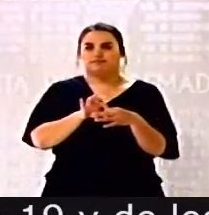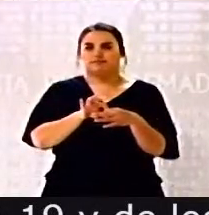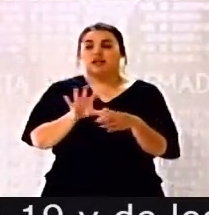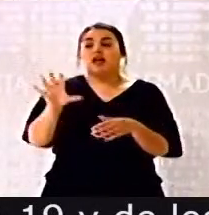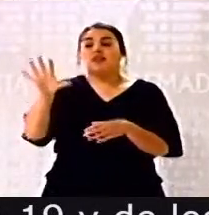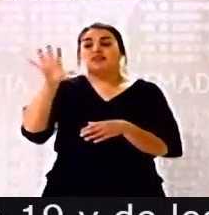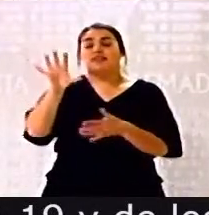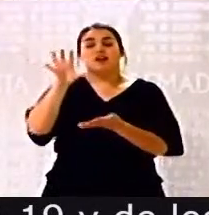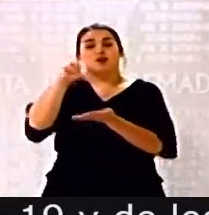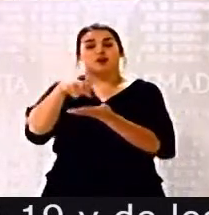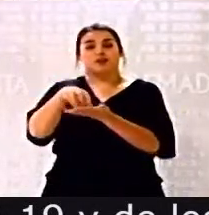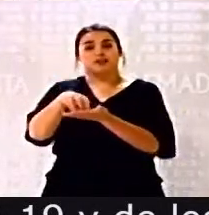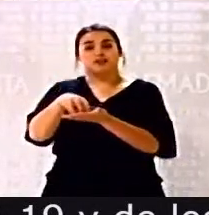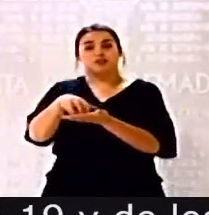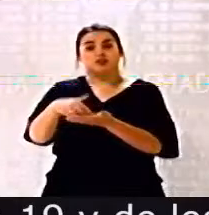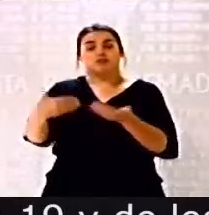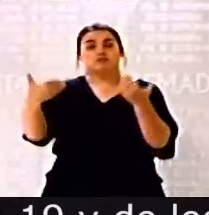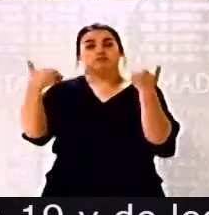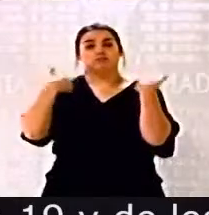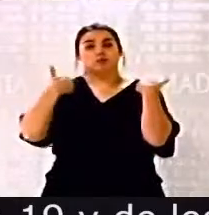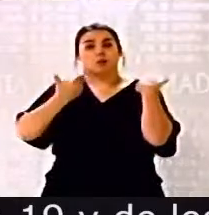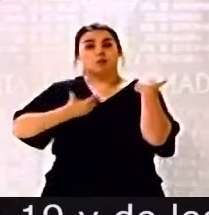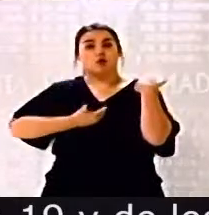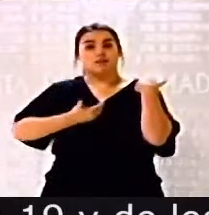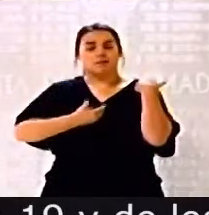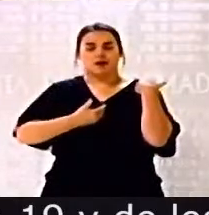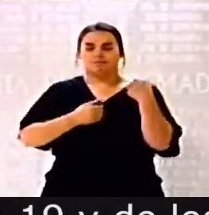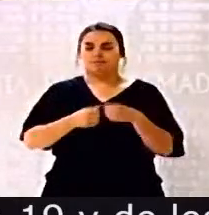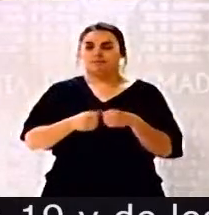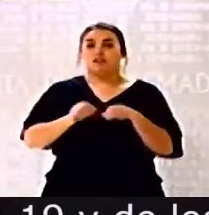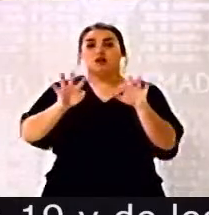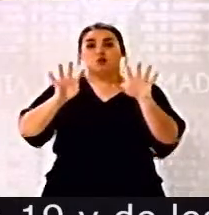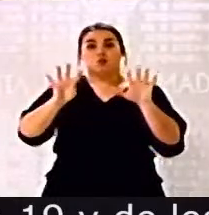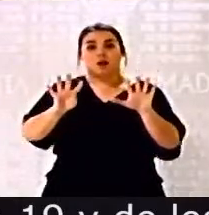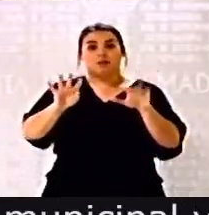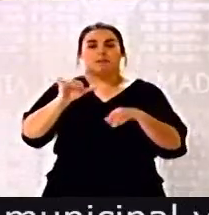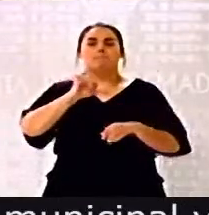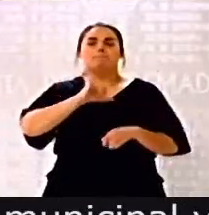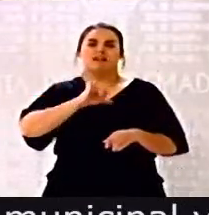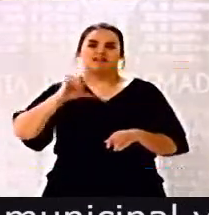5 centros que son de titularidad municipal y 9 centros que son privados.